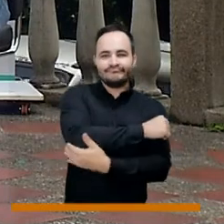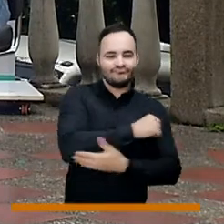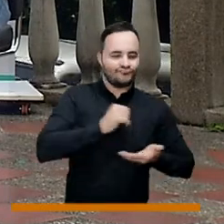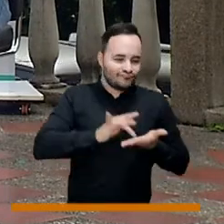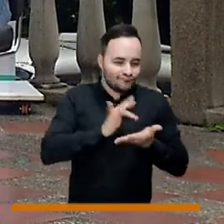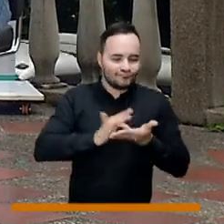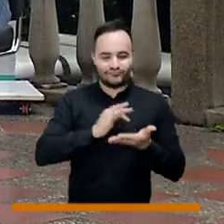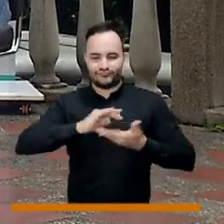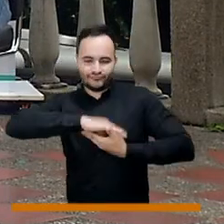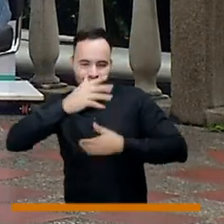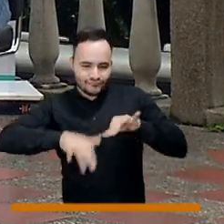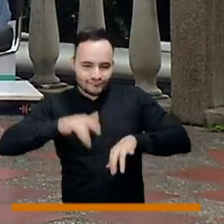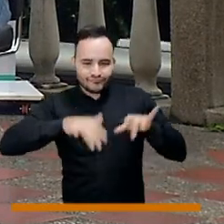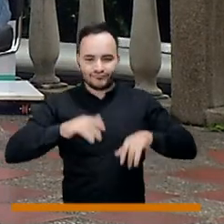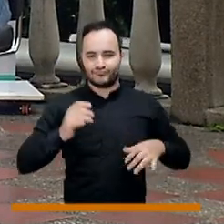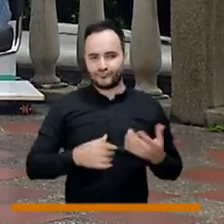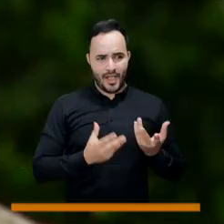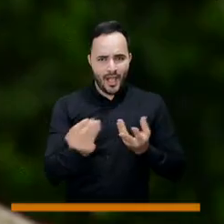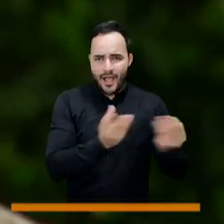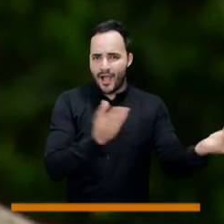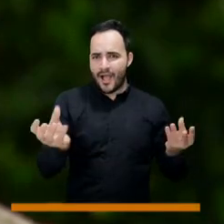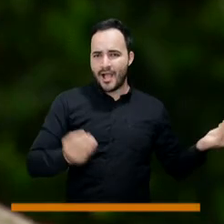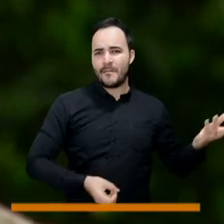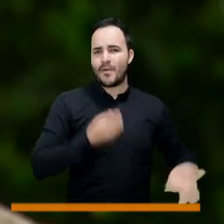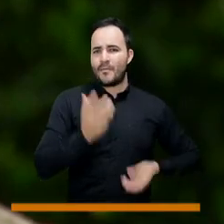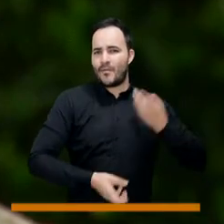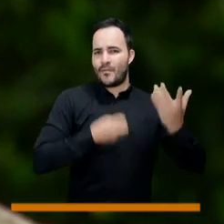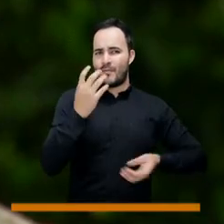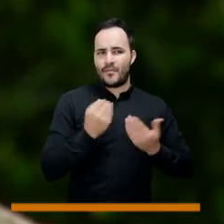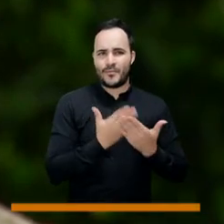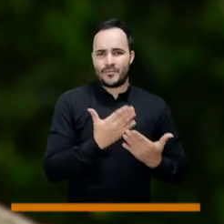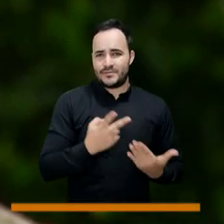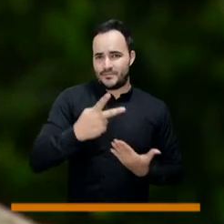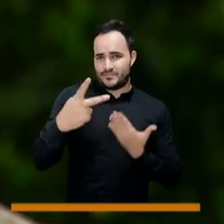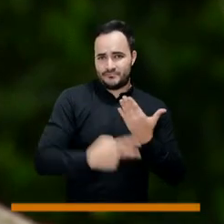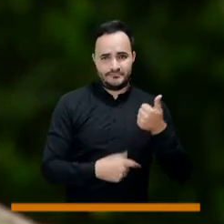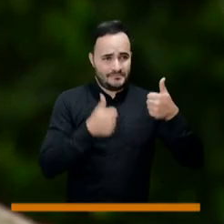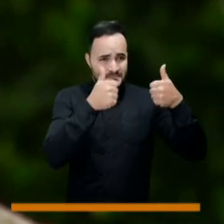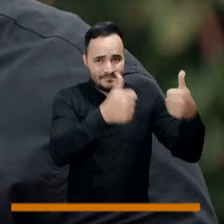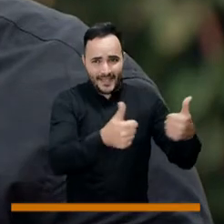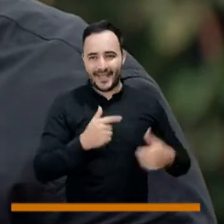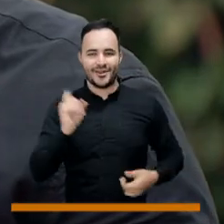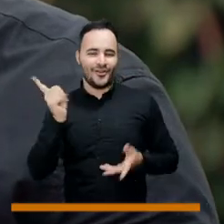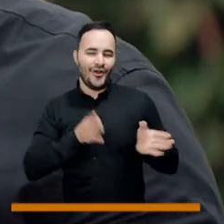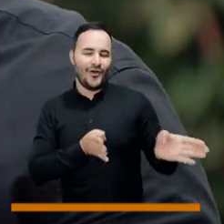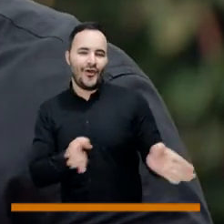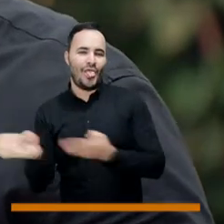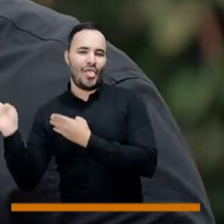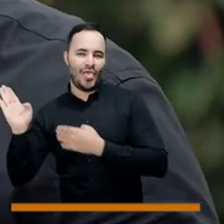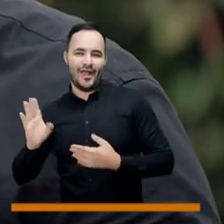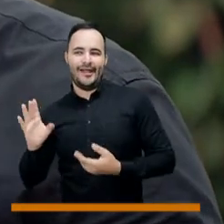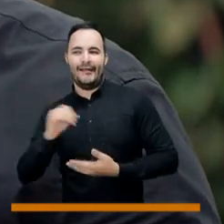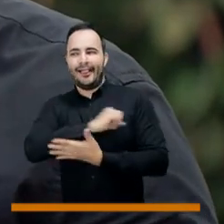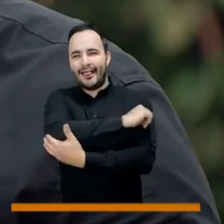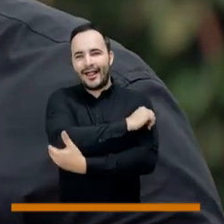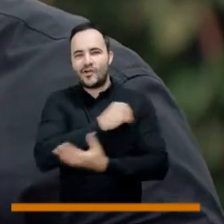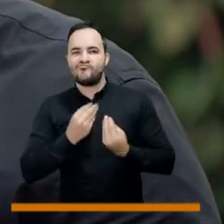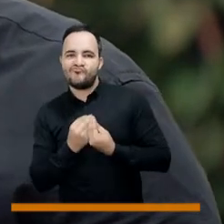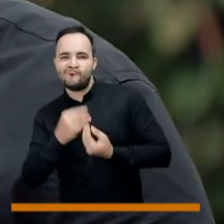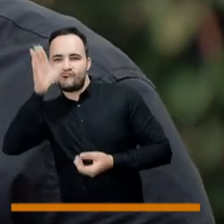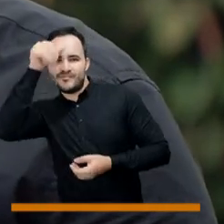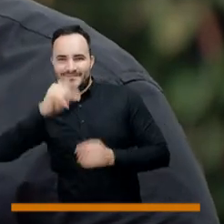tirando código, trabajando, desarrollando juntos procesos tecnológicos para darle solución a problemáticas. Ese es el gran sueño que